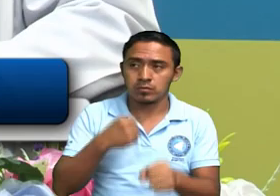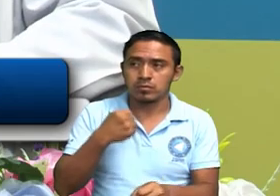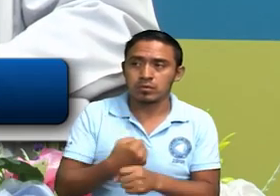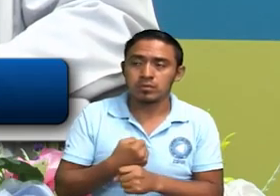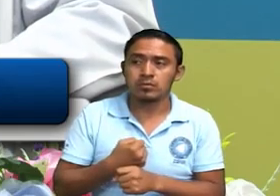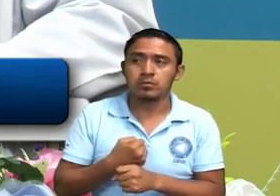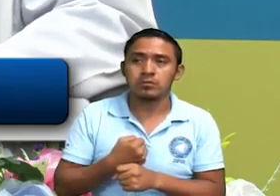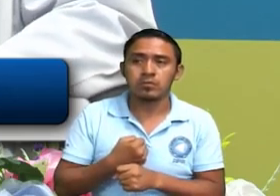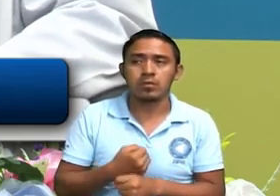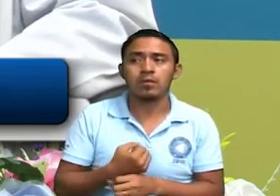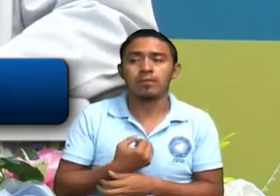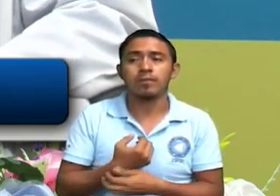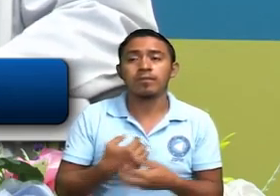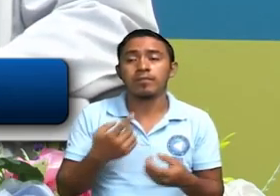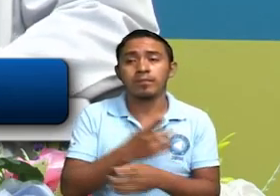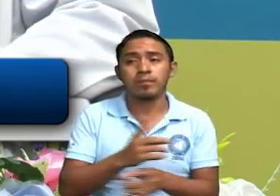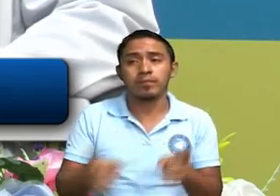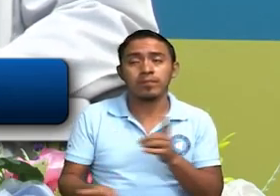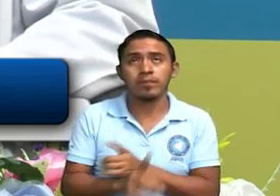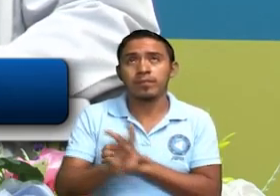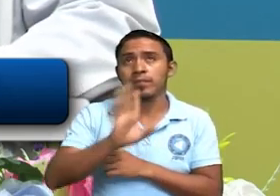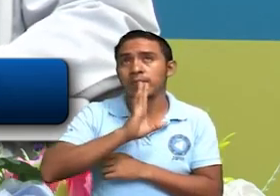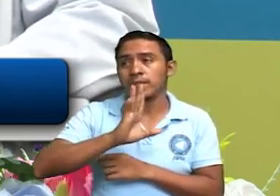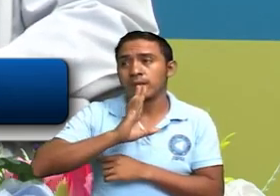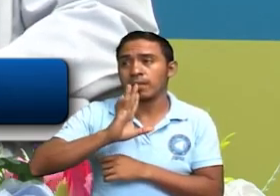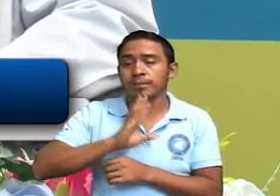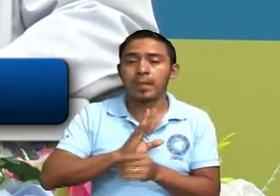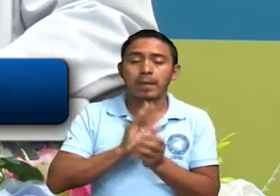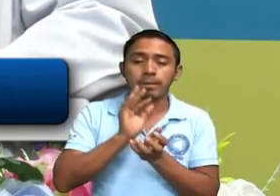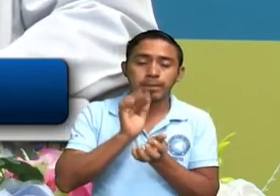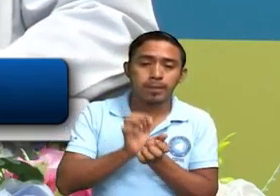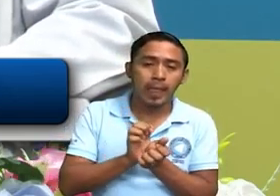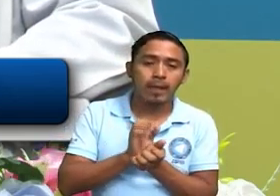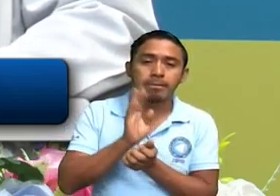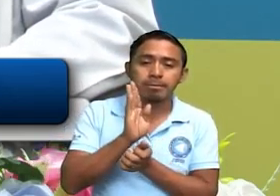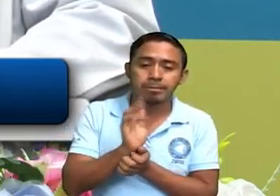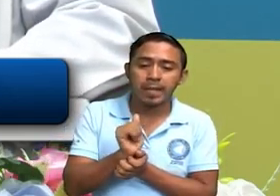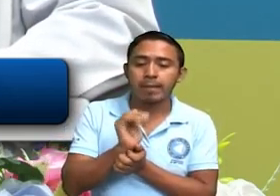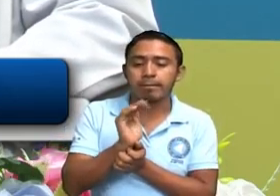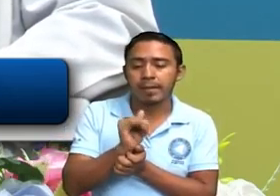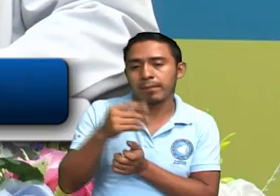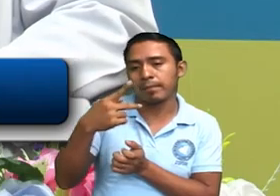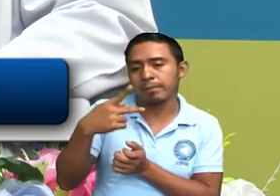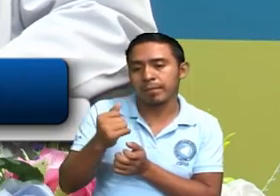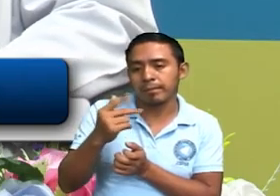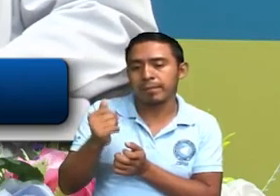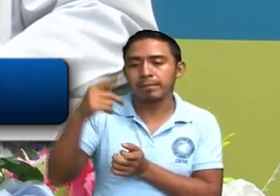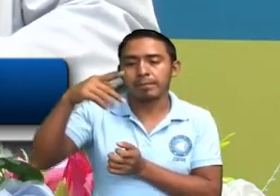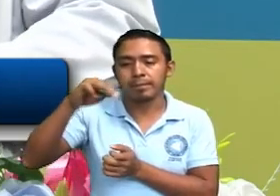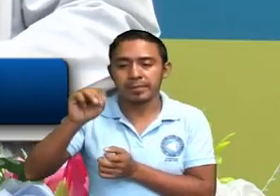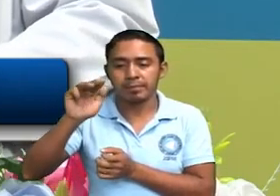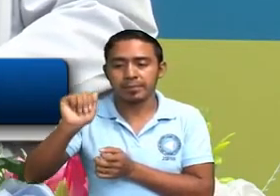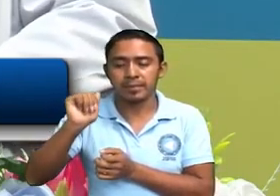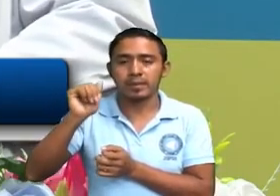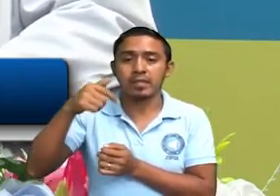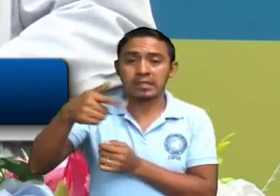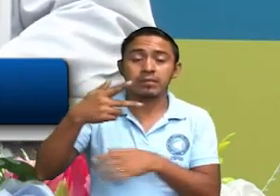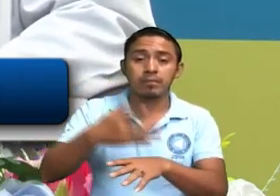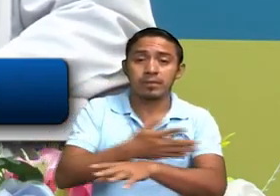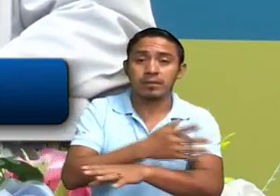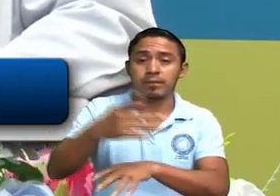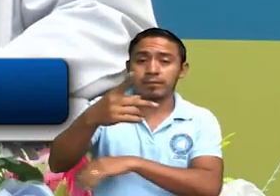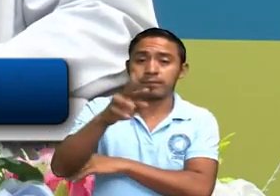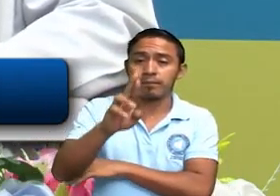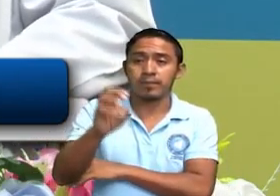debe hablar. Empezar a balbucear, a decir papá, mamá, eso es prelocutiva,